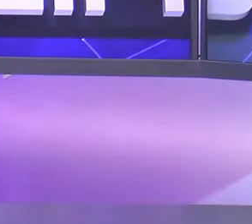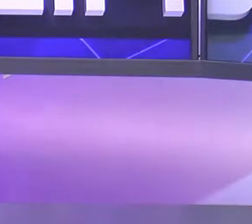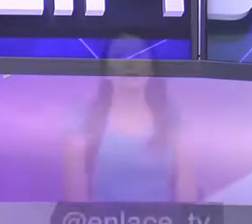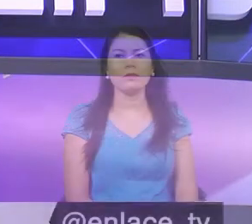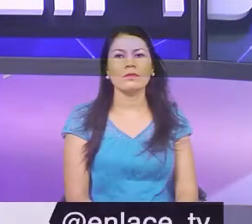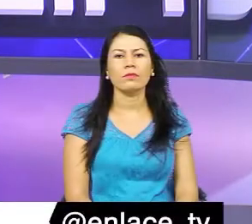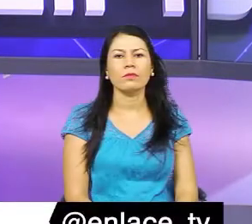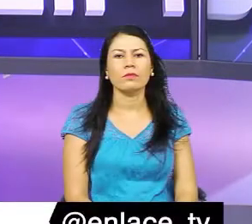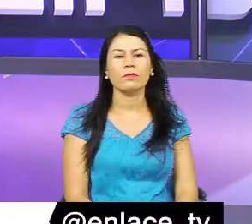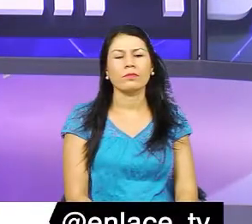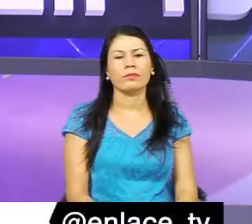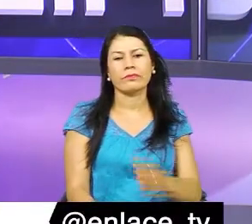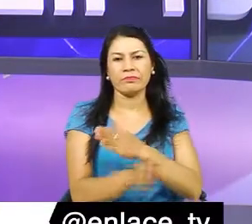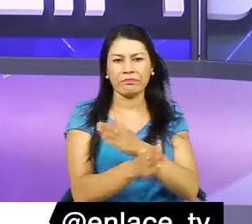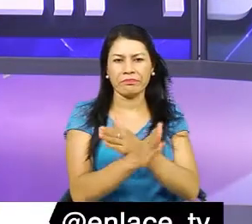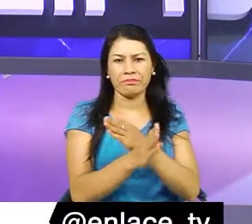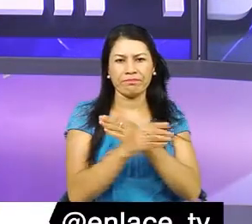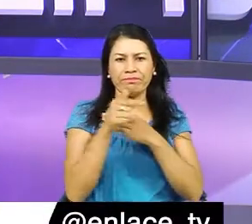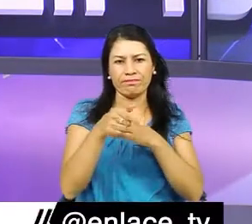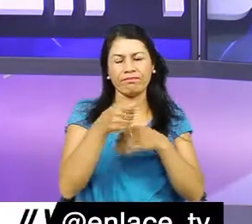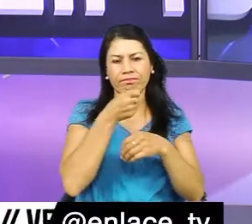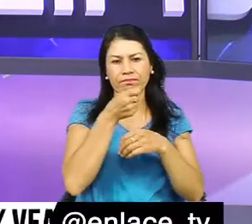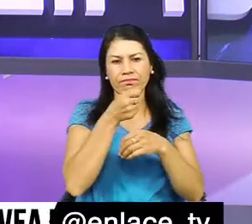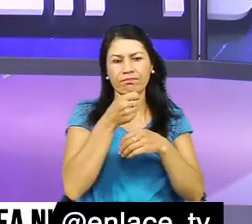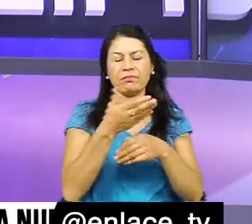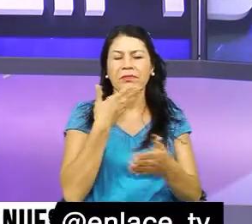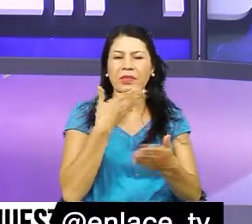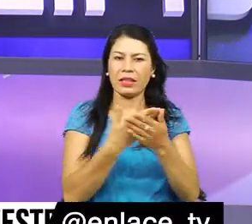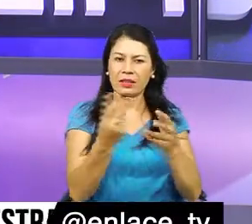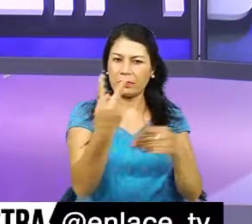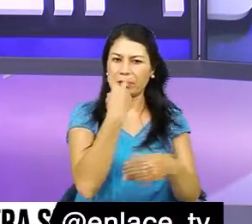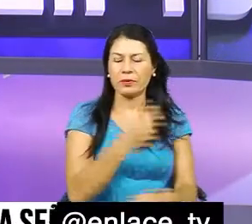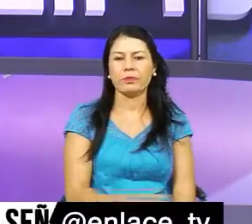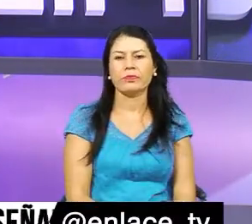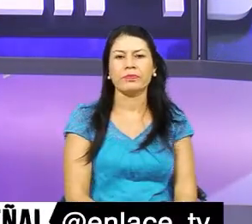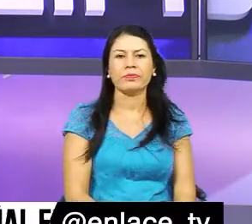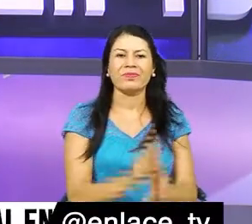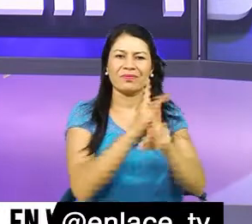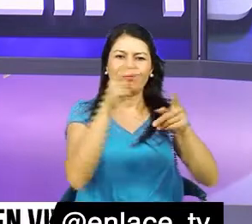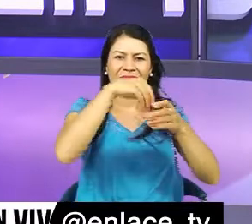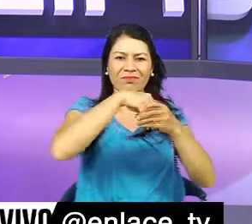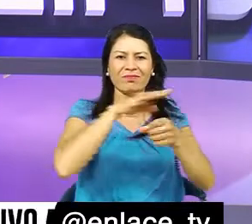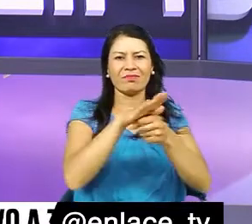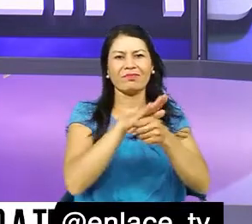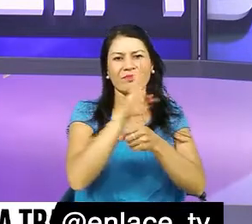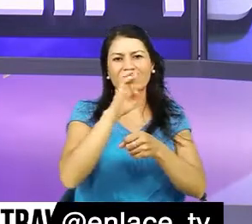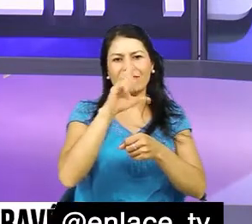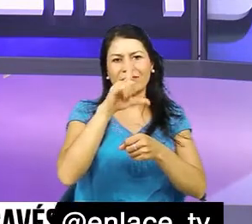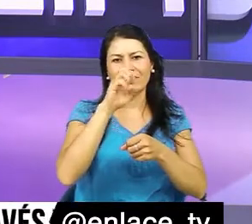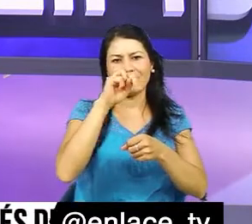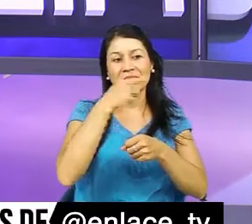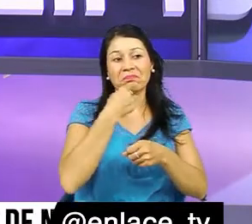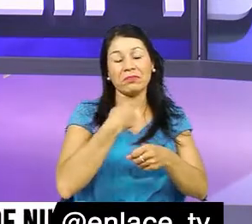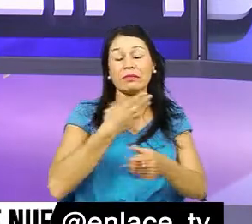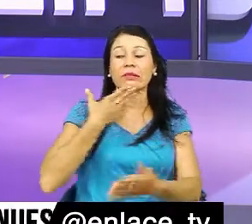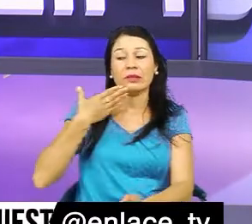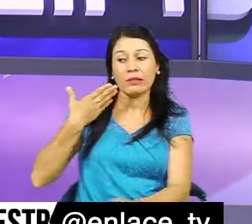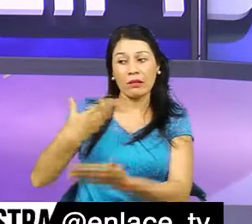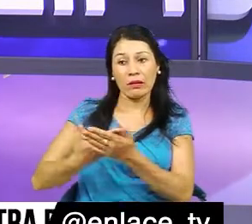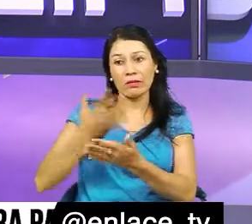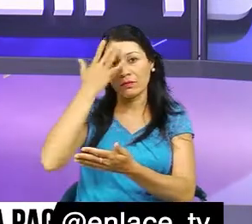Seguimos en el noticiero que usted quiere ver. Gracias por continuar con nosotros. Habitantes del barrio Belén se mostraron agradecidos por la intervención que